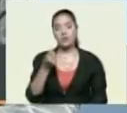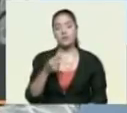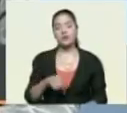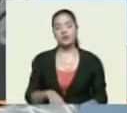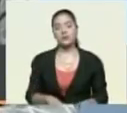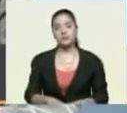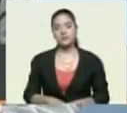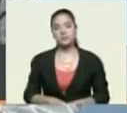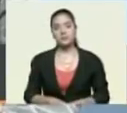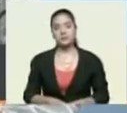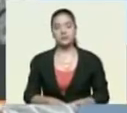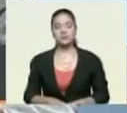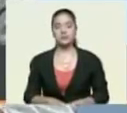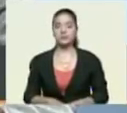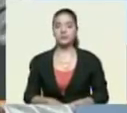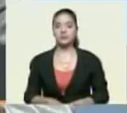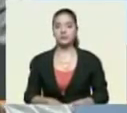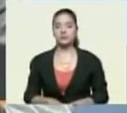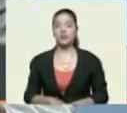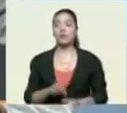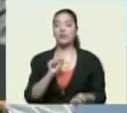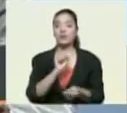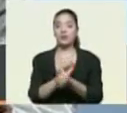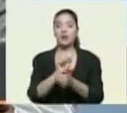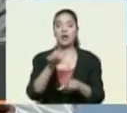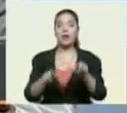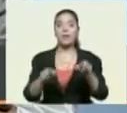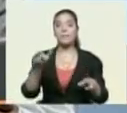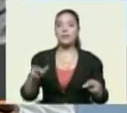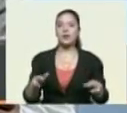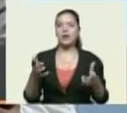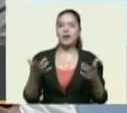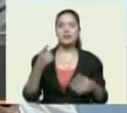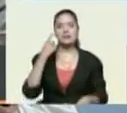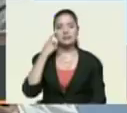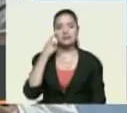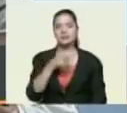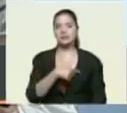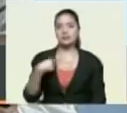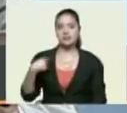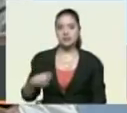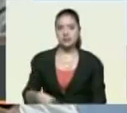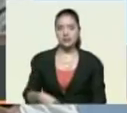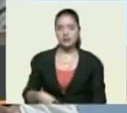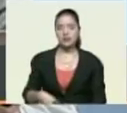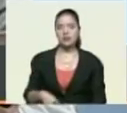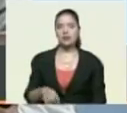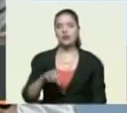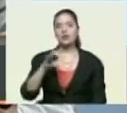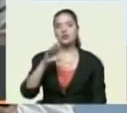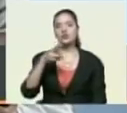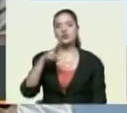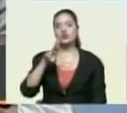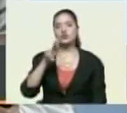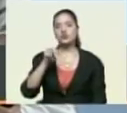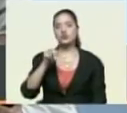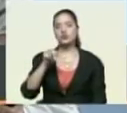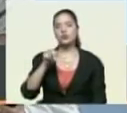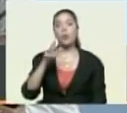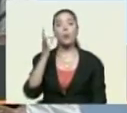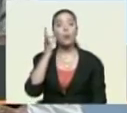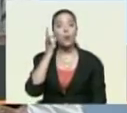efectivo. Y fueron detenidos los ciudadanos de nacionalidad china, Chunhua Hu,